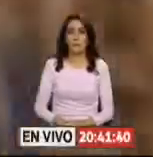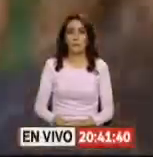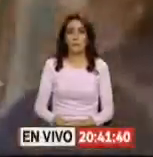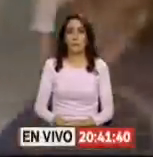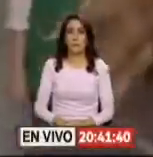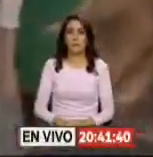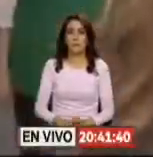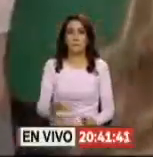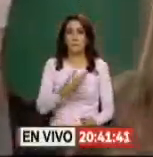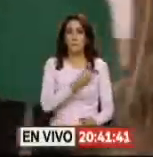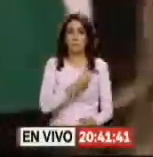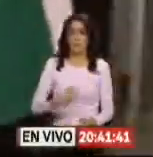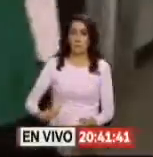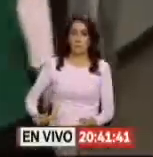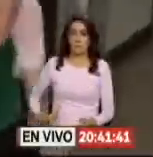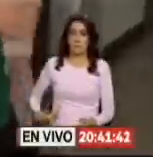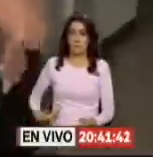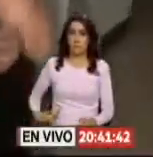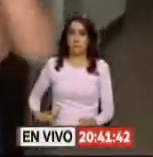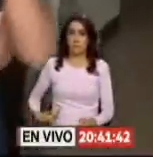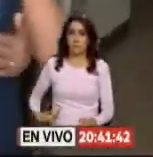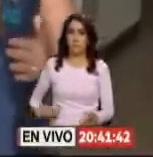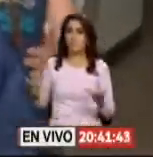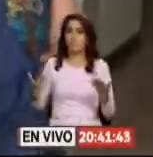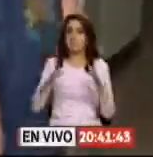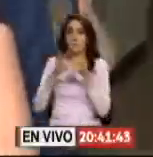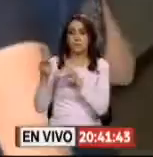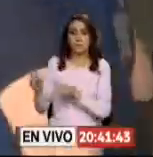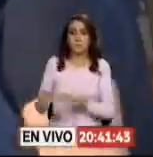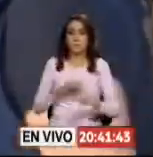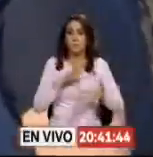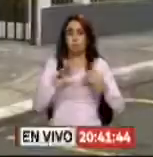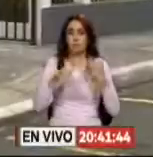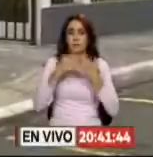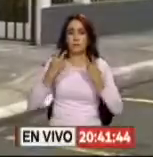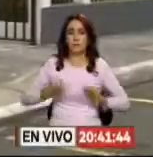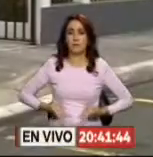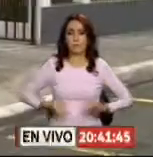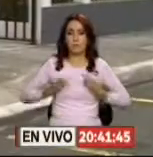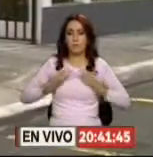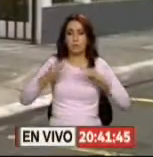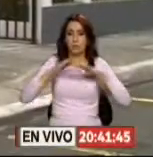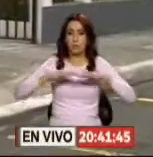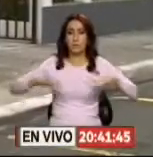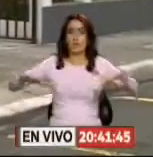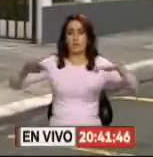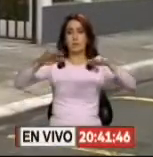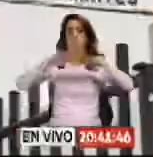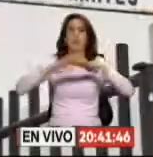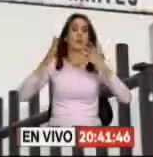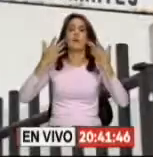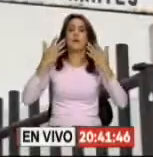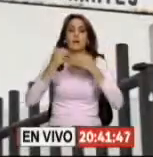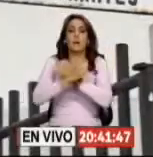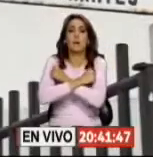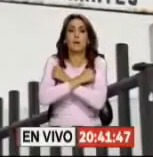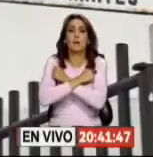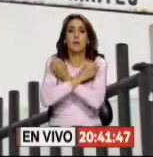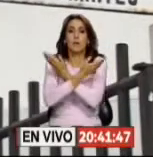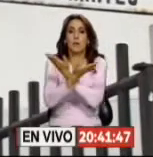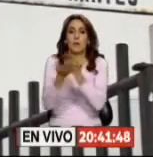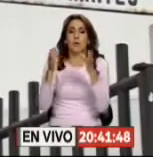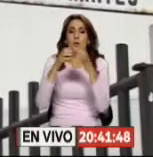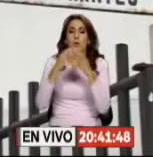La presidenta del Comité Plan Toda una Vida, Rocío de Moreno, visitó a las voluntarias de la Fundación Cariño, ubicada en el sur